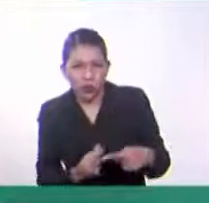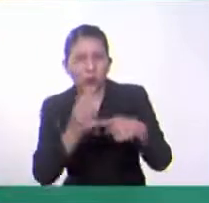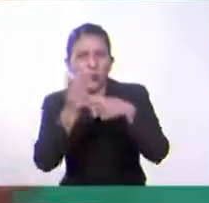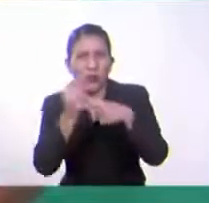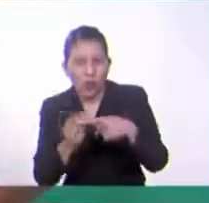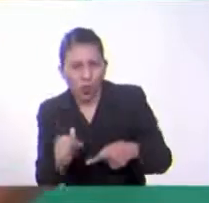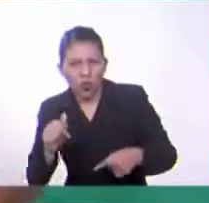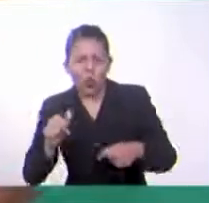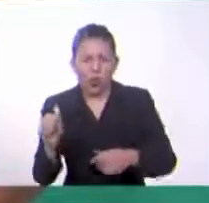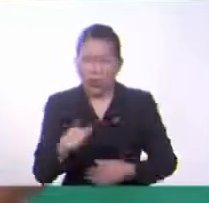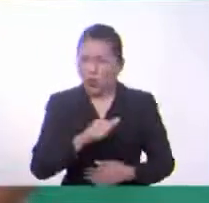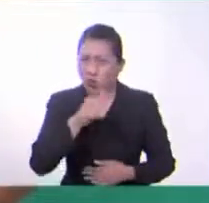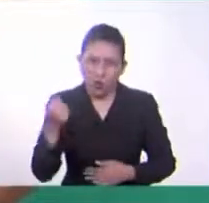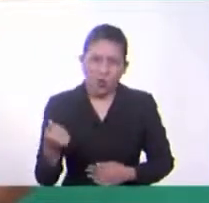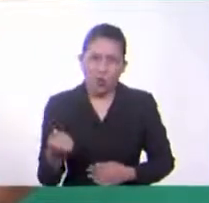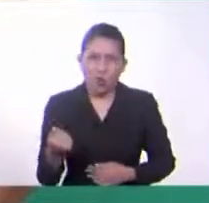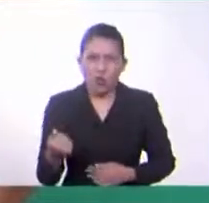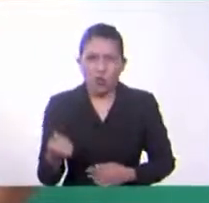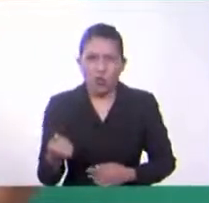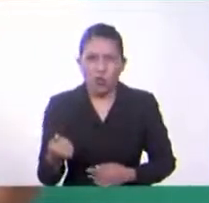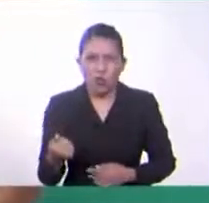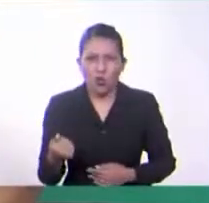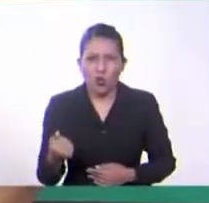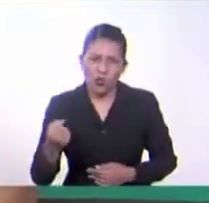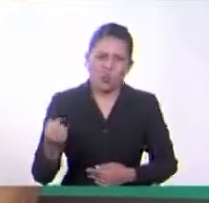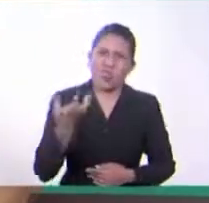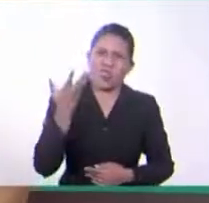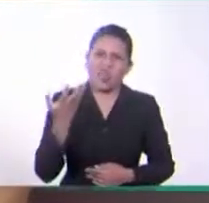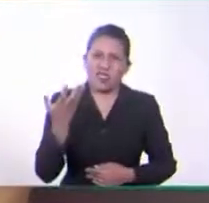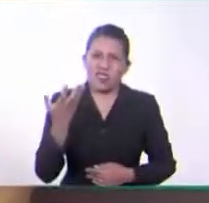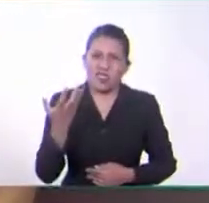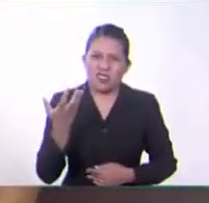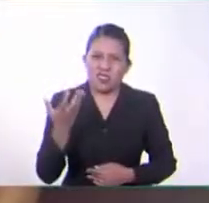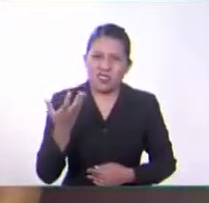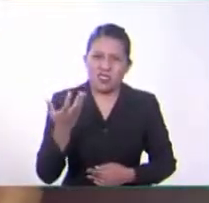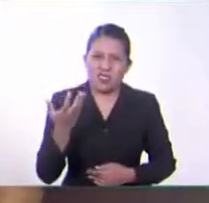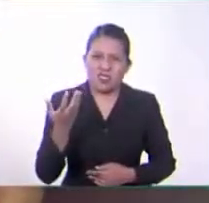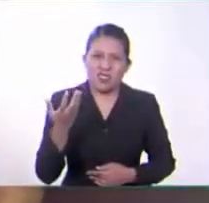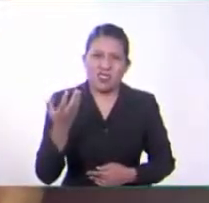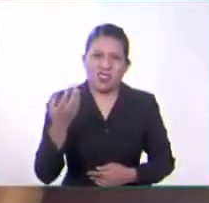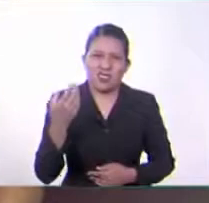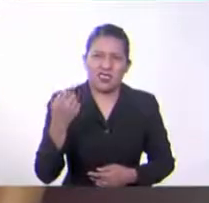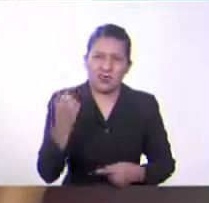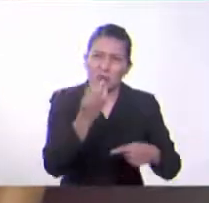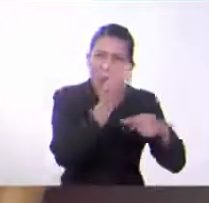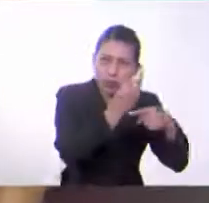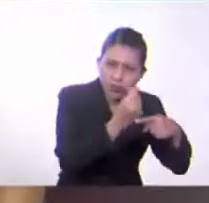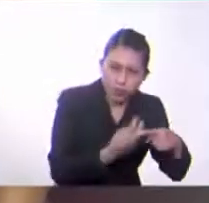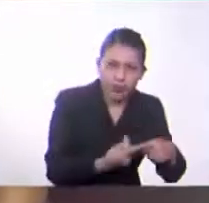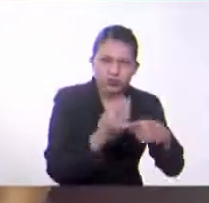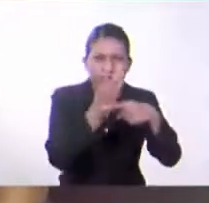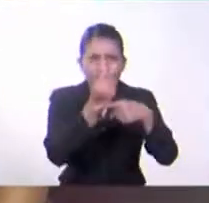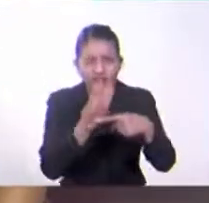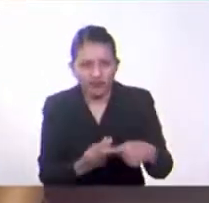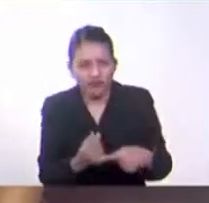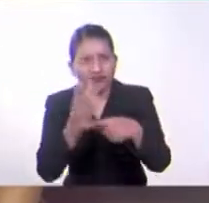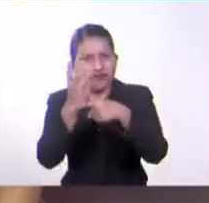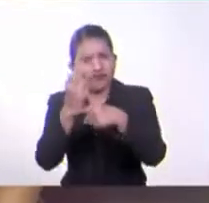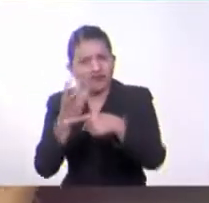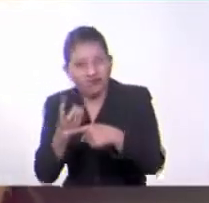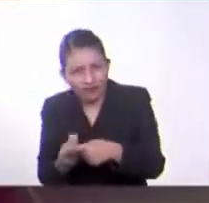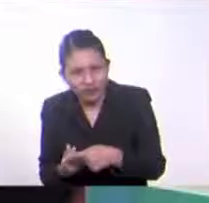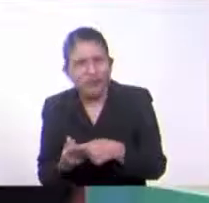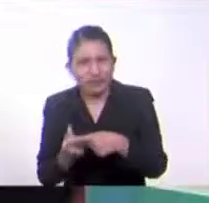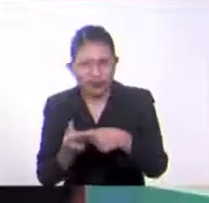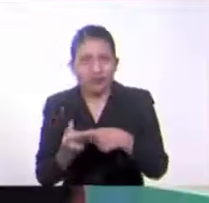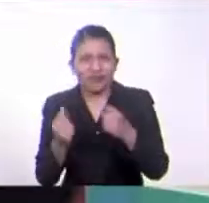le estamos agregando algo más, es decir, proporcionalidad, que ya lo sabíamos, y ahora directa. Así es,